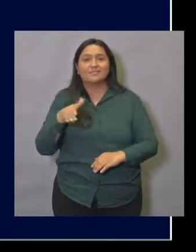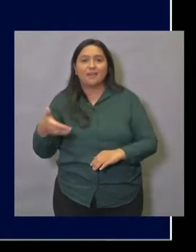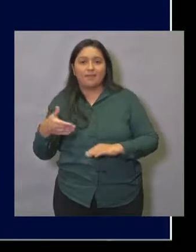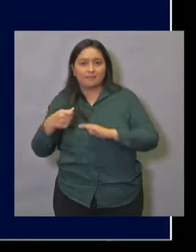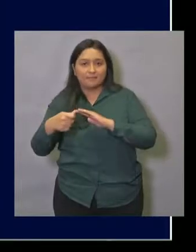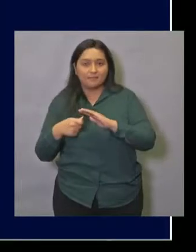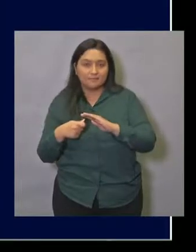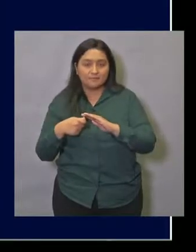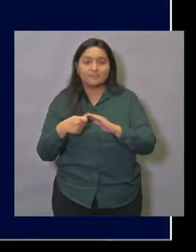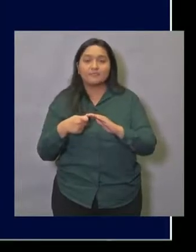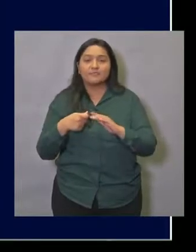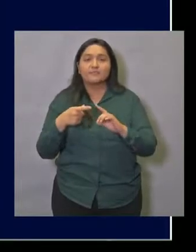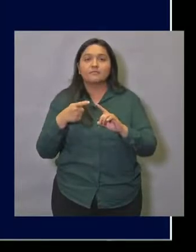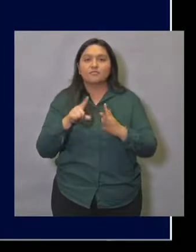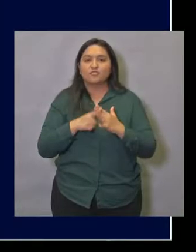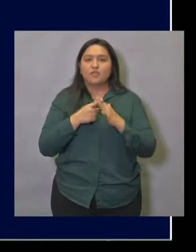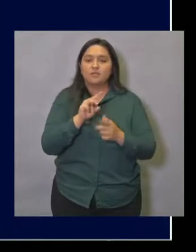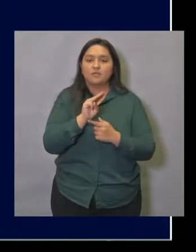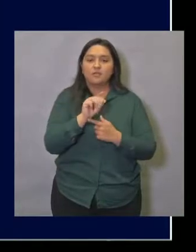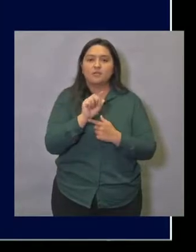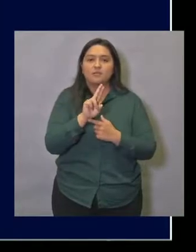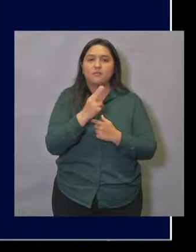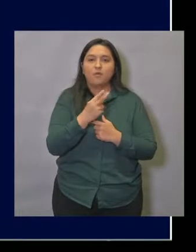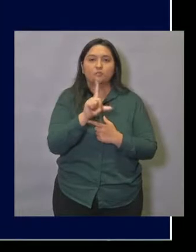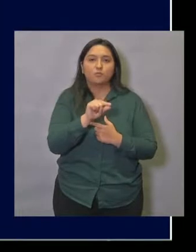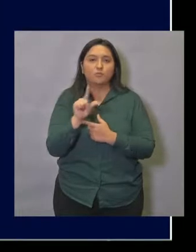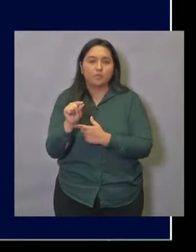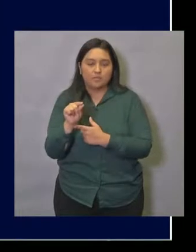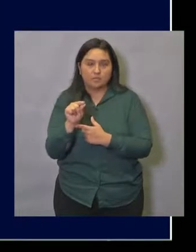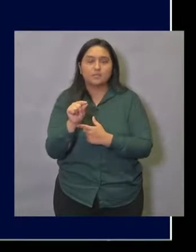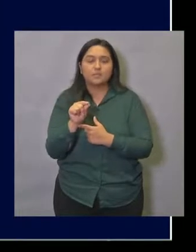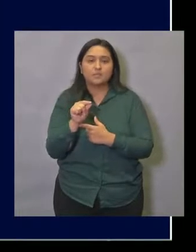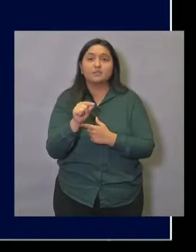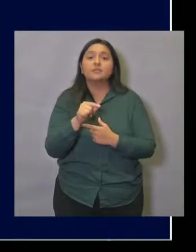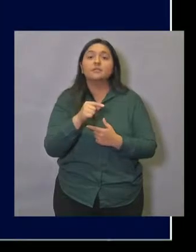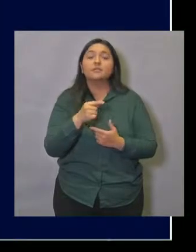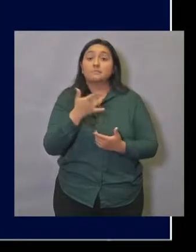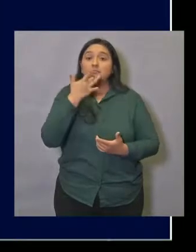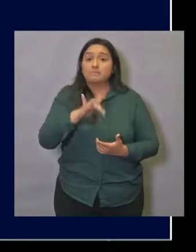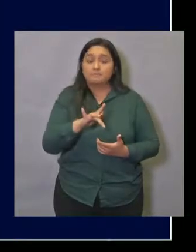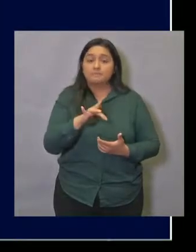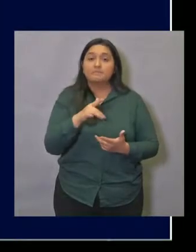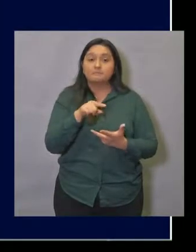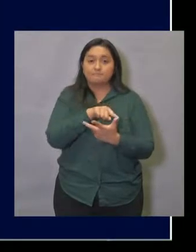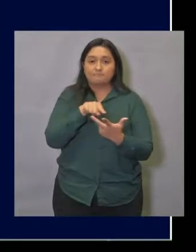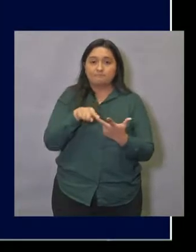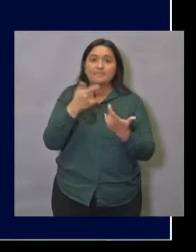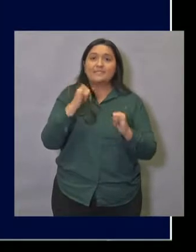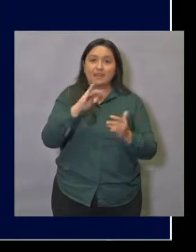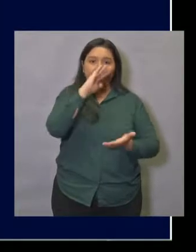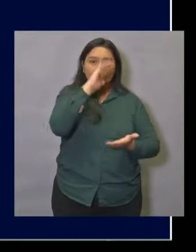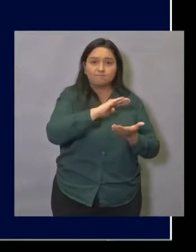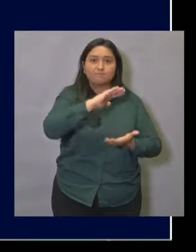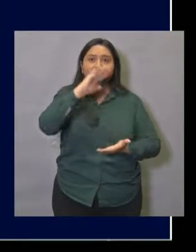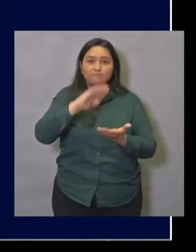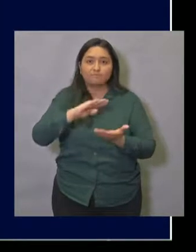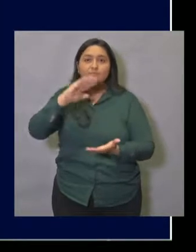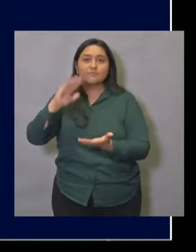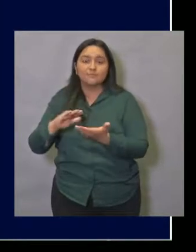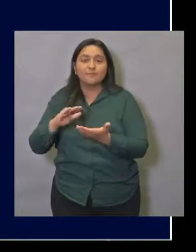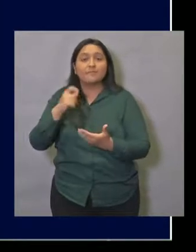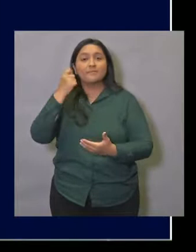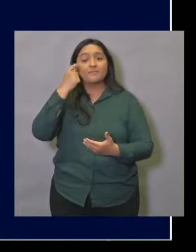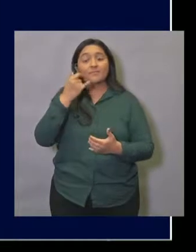2020. Afortunadamente, los tres continúan disminuyendo, pero queremos señalar que esta semana es cuando